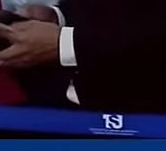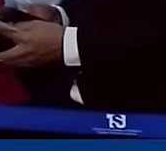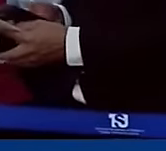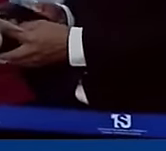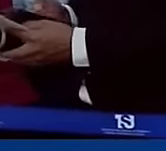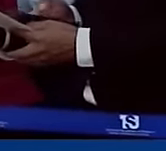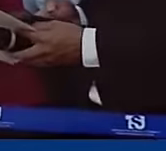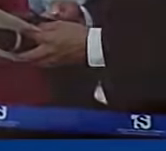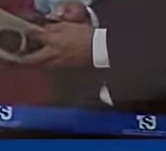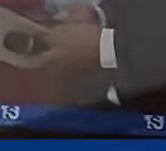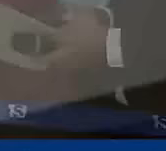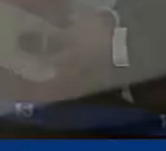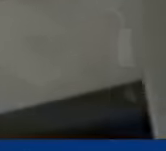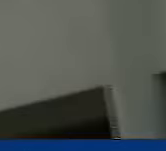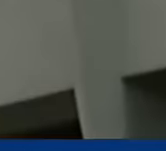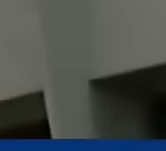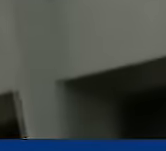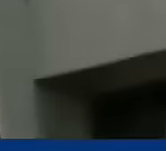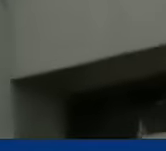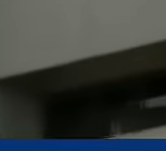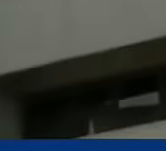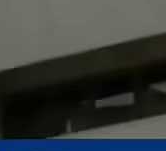el Tribunal Supremo de Justicia.